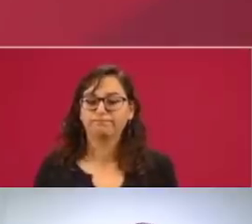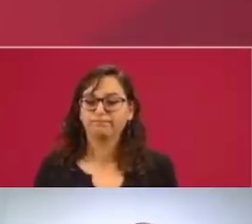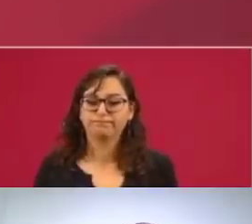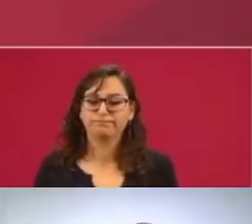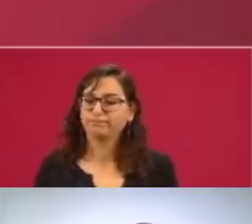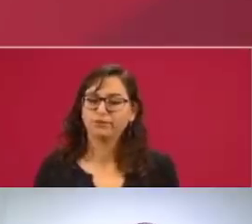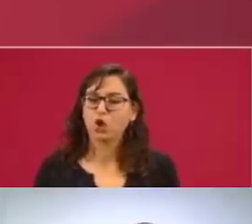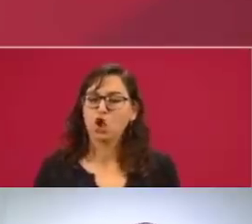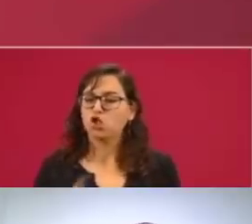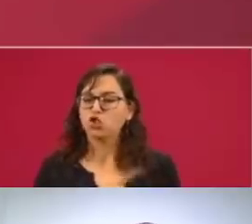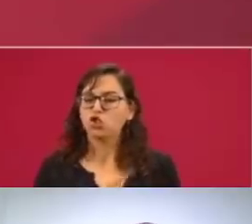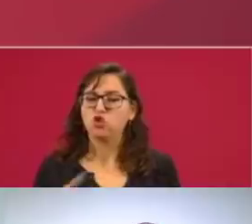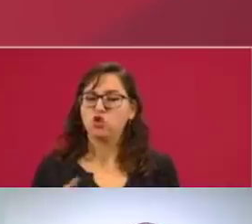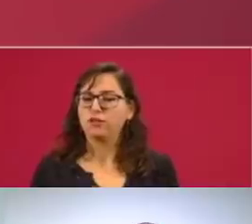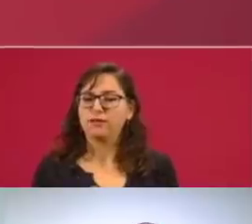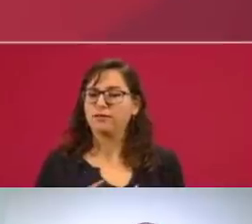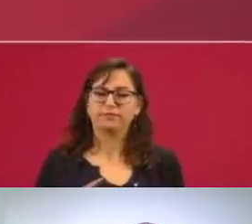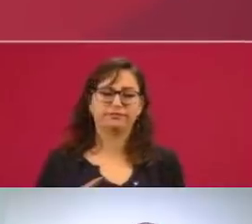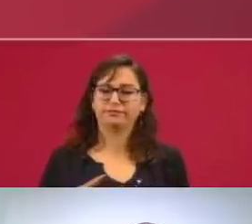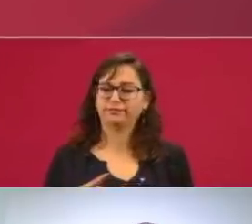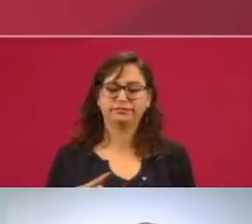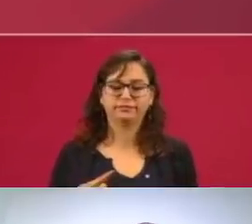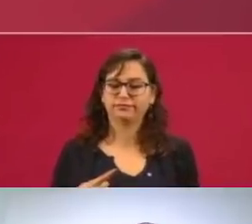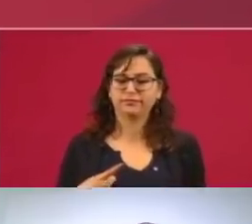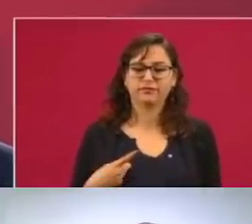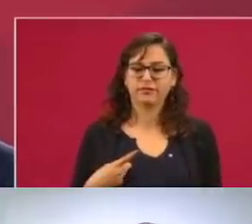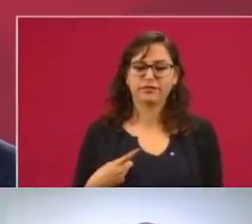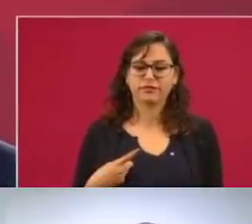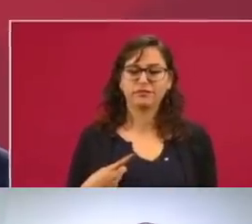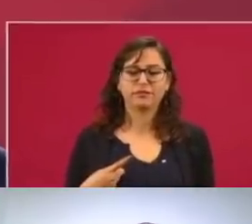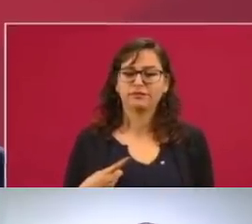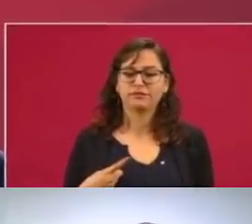que no debe de